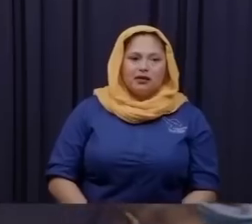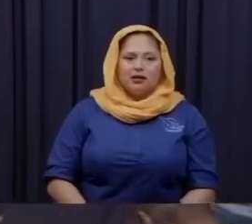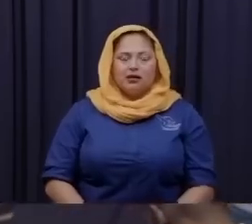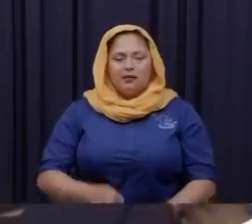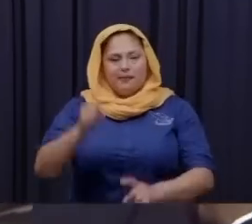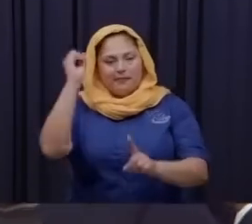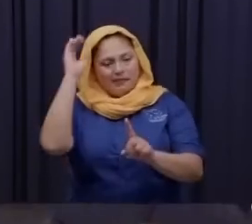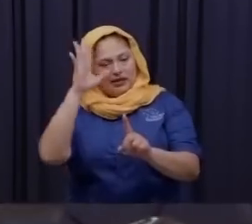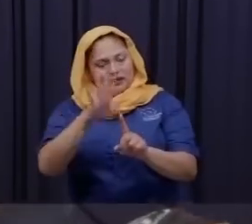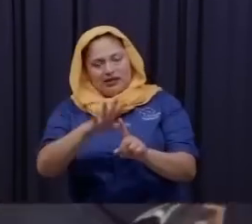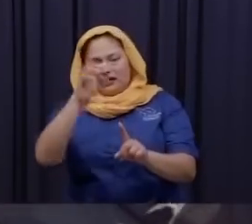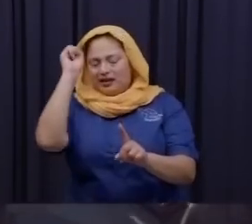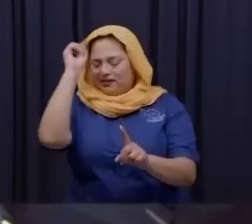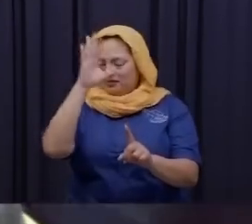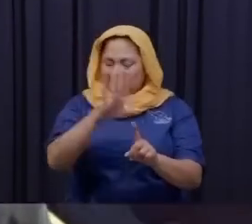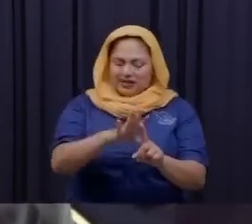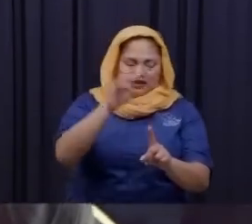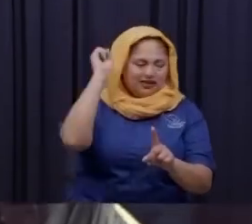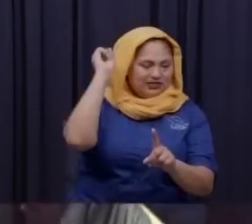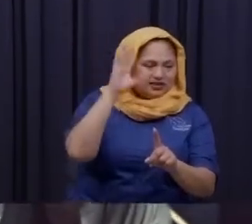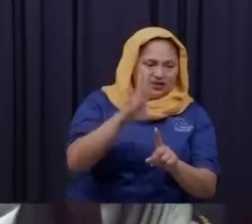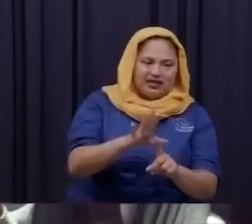Bendiga, bendiga, bendiga, bendiga, bendiga.